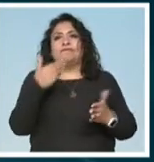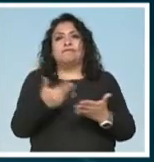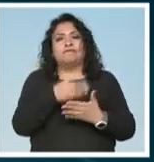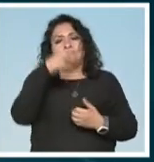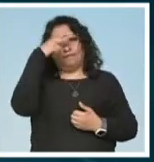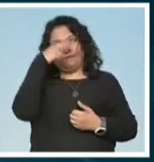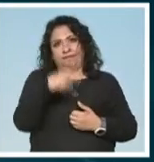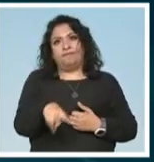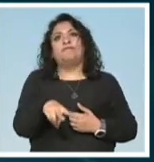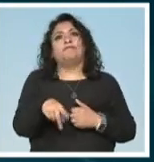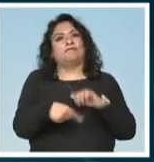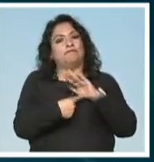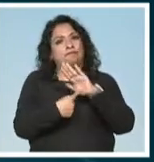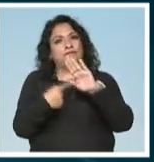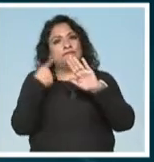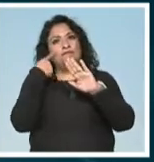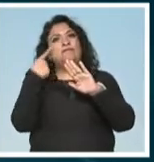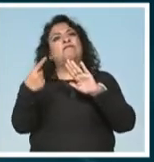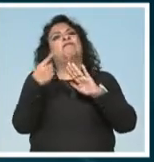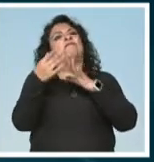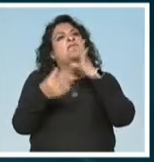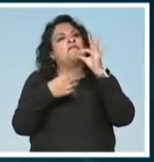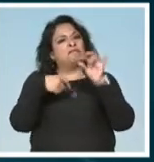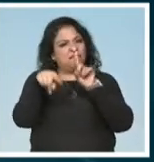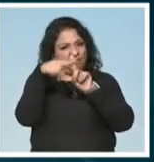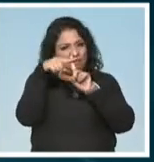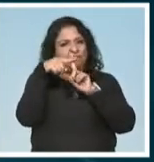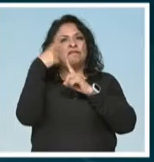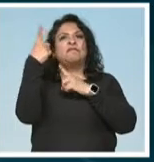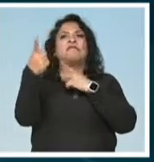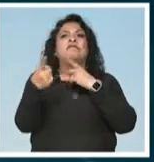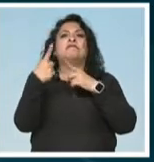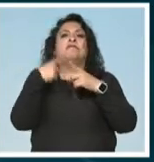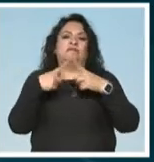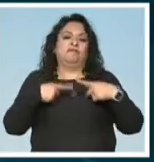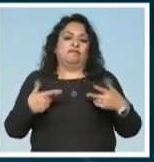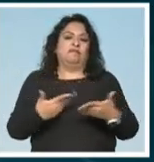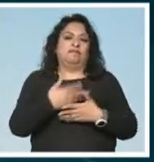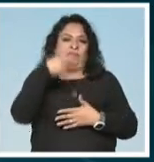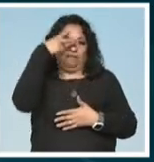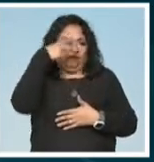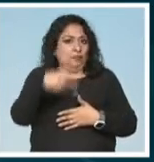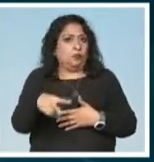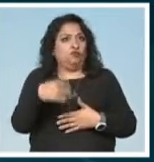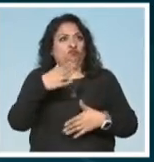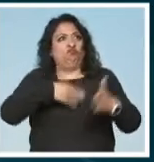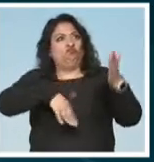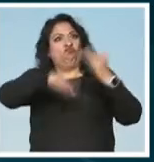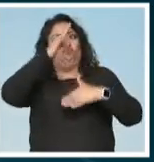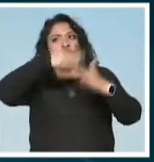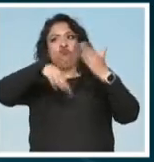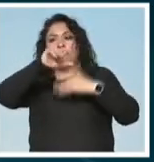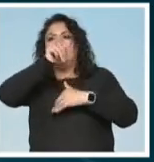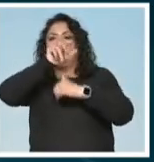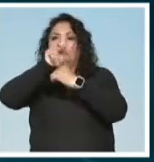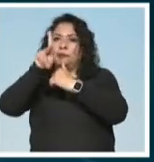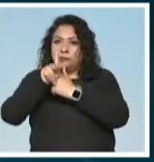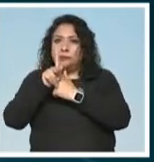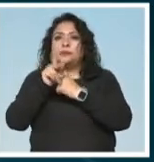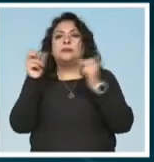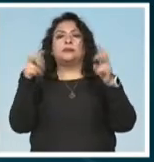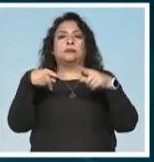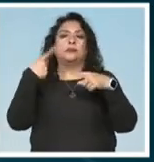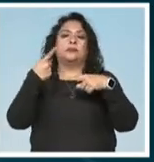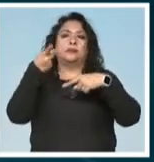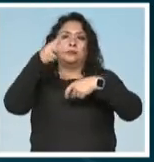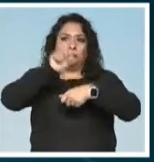mexicano, por presentarnos estas buenas noticias de compatriotas que la están haciendo en grande en otras partes del mundo. Nos vemos en un par